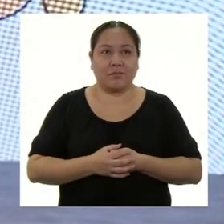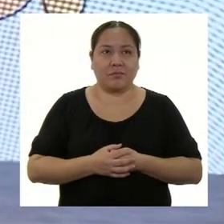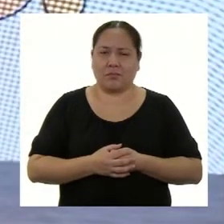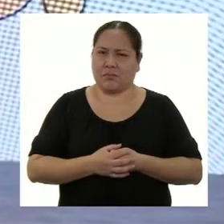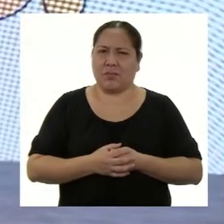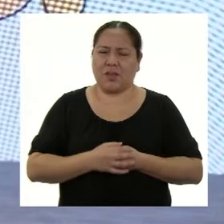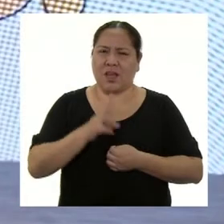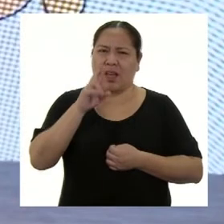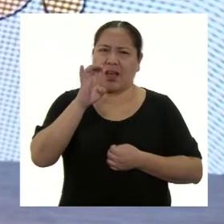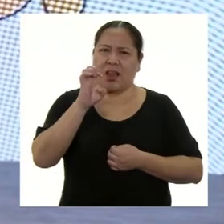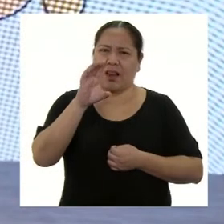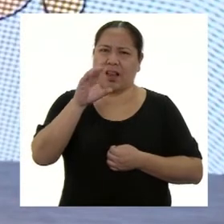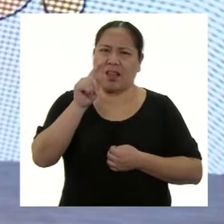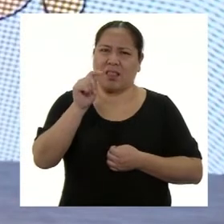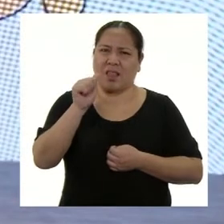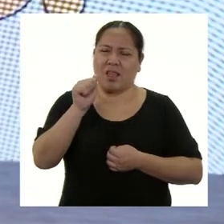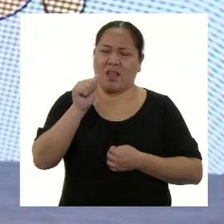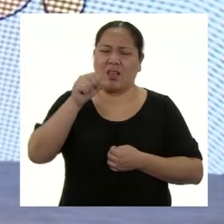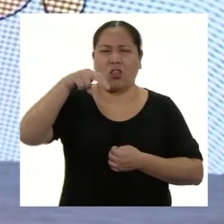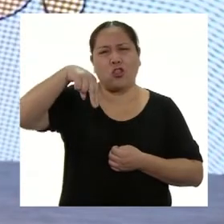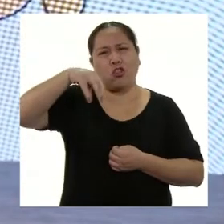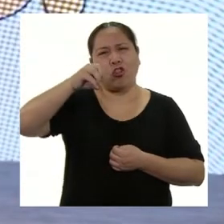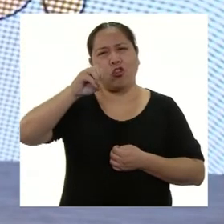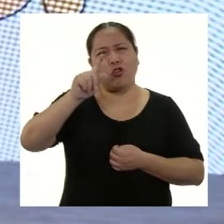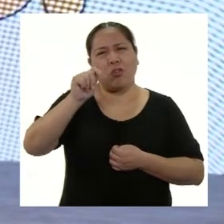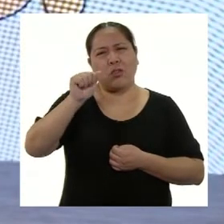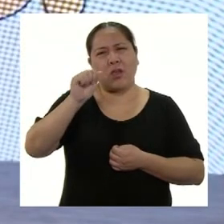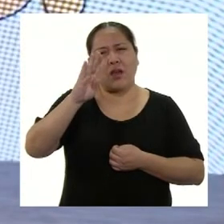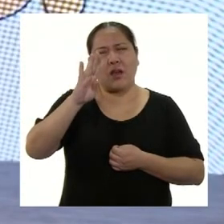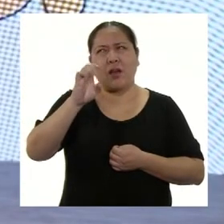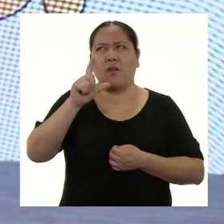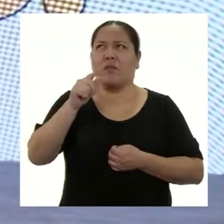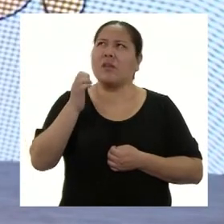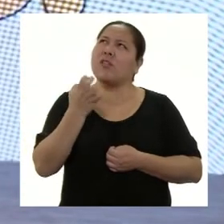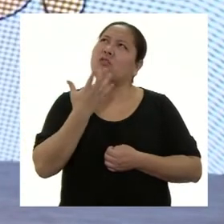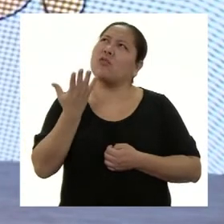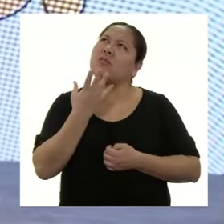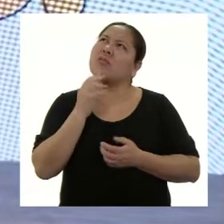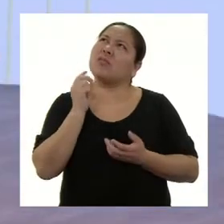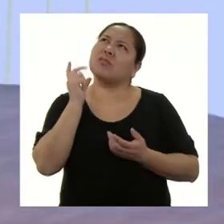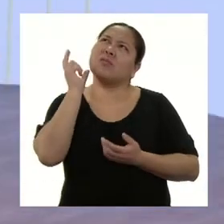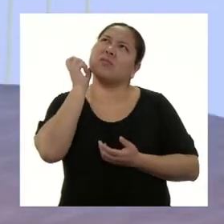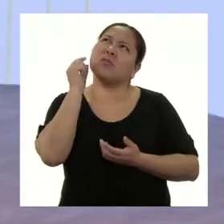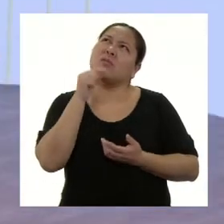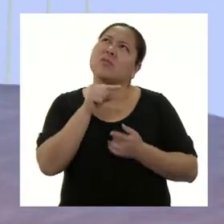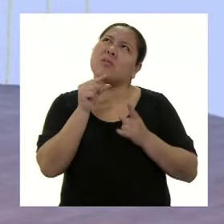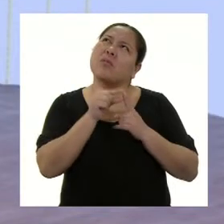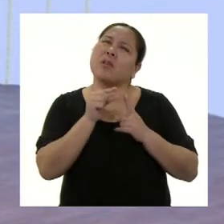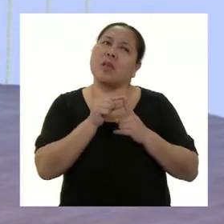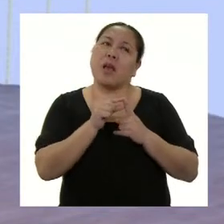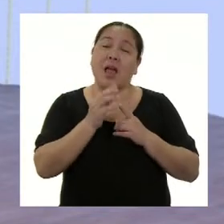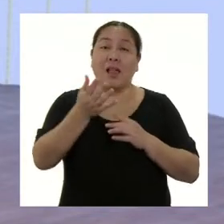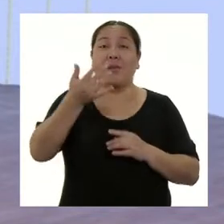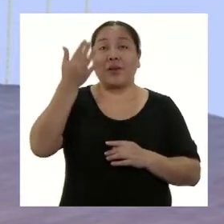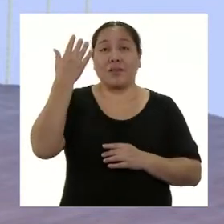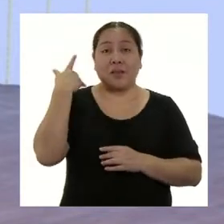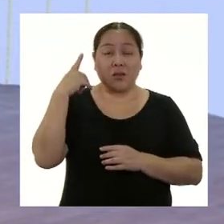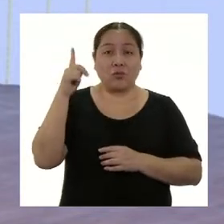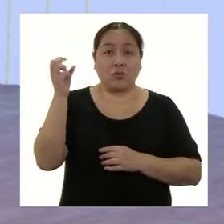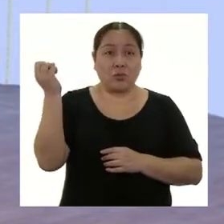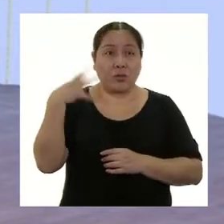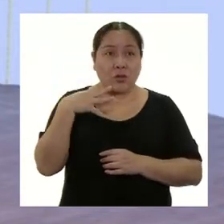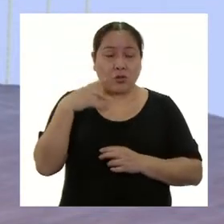¿Recta notable? ¿Dónde he escuchado ese término? ¡Ah, sí! La otra vez lo mencionó y lo